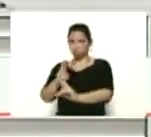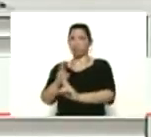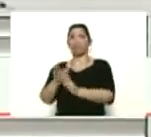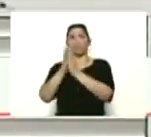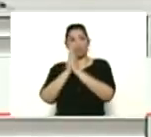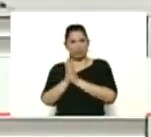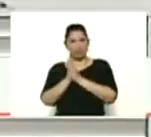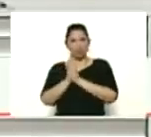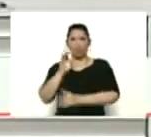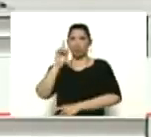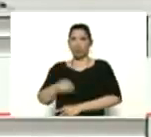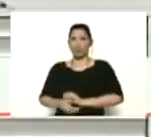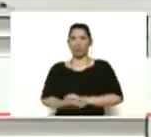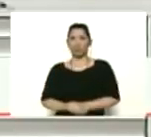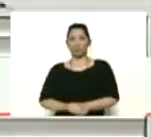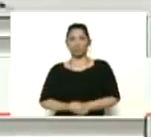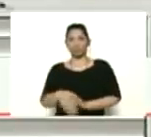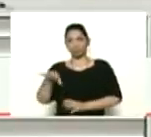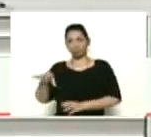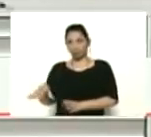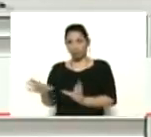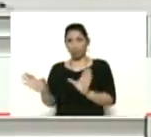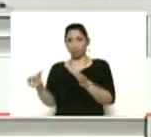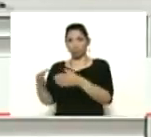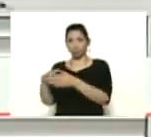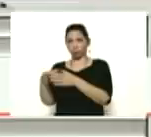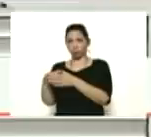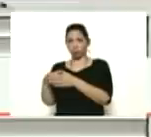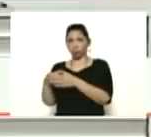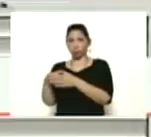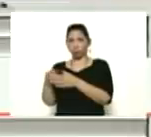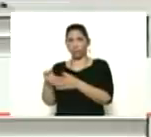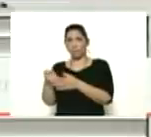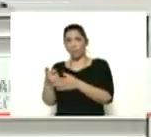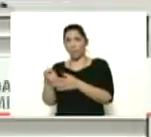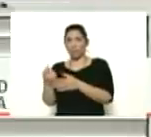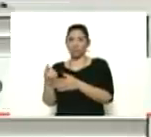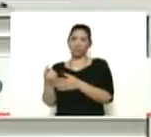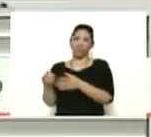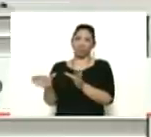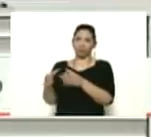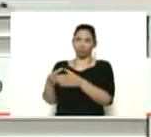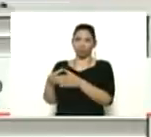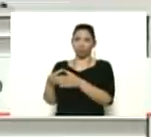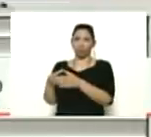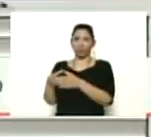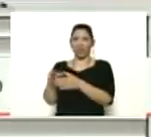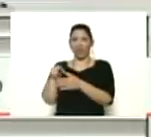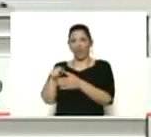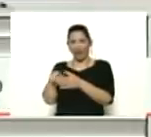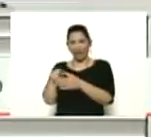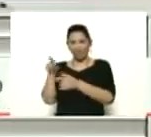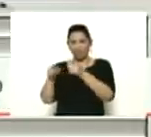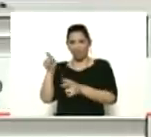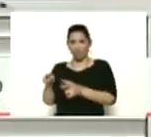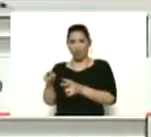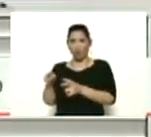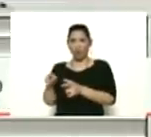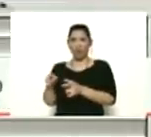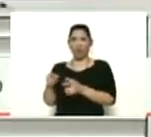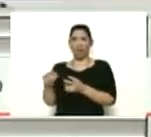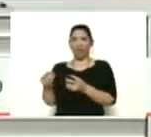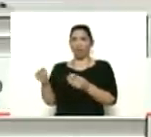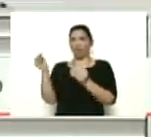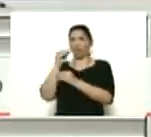parte de factores minoritarios que por una u otra razón están perturbando los precios